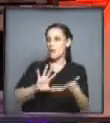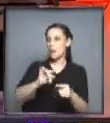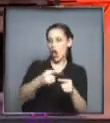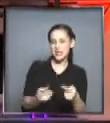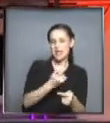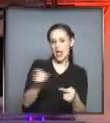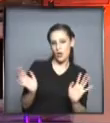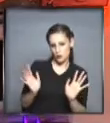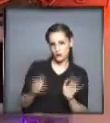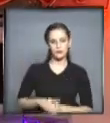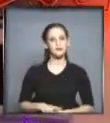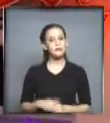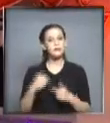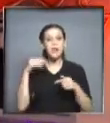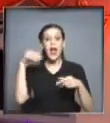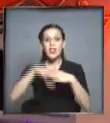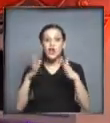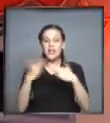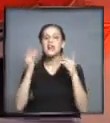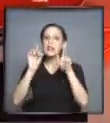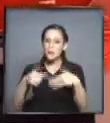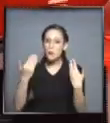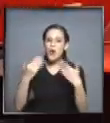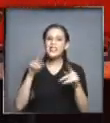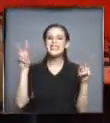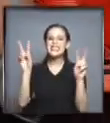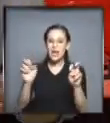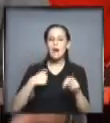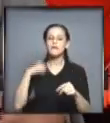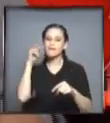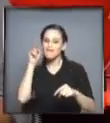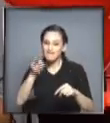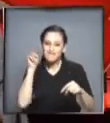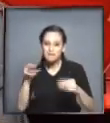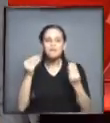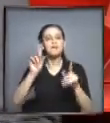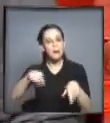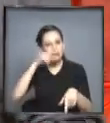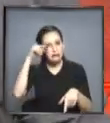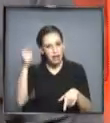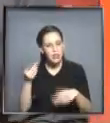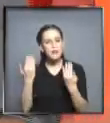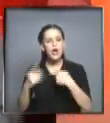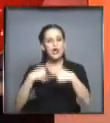sus ideologías y demás. Ahí vos en tu casa también podés seguir todo este tema, si es que te interesa también, podés seguirlo en una tarde cualquiera.